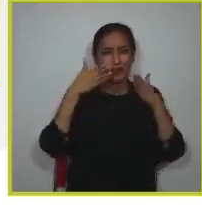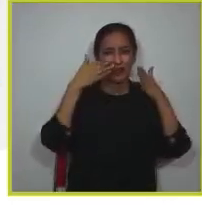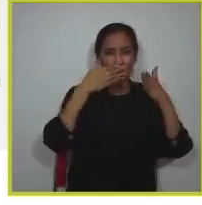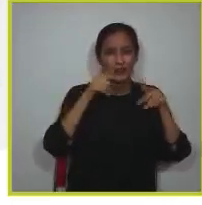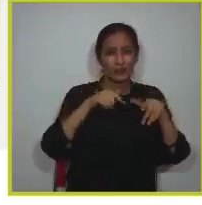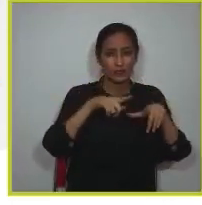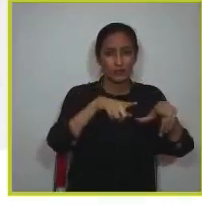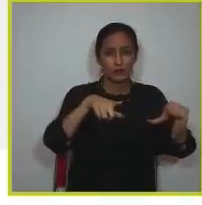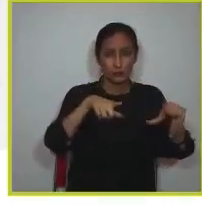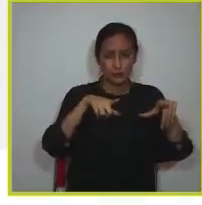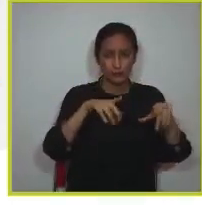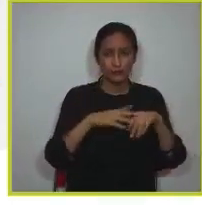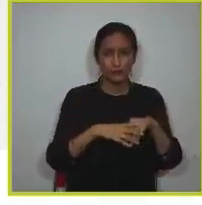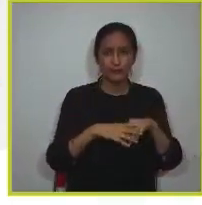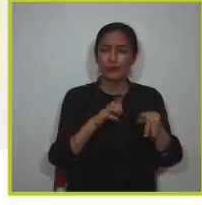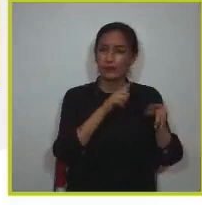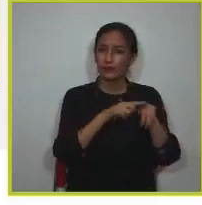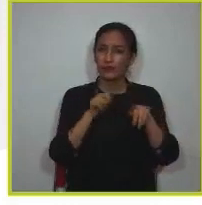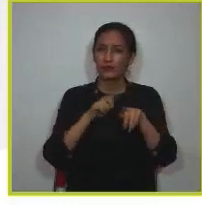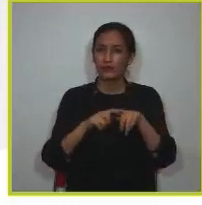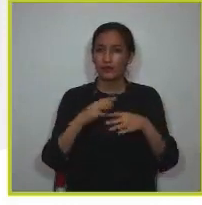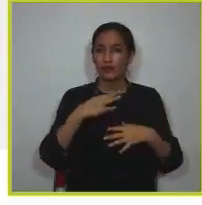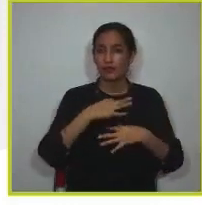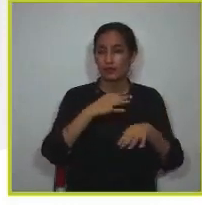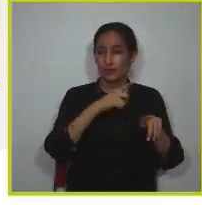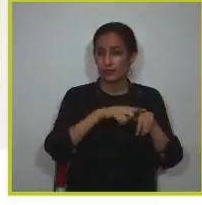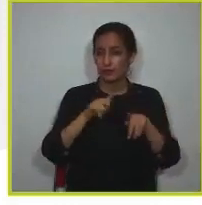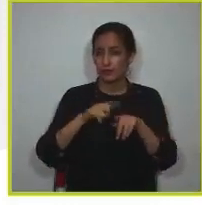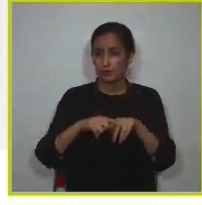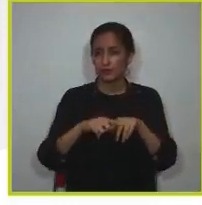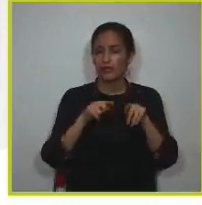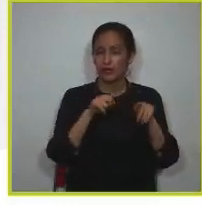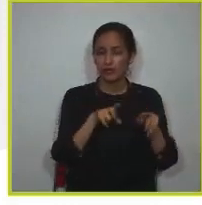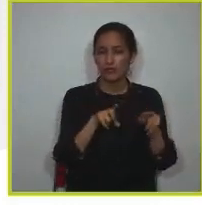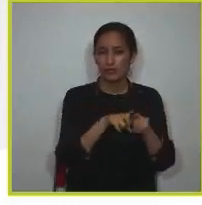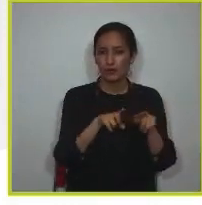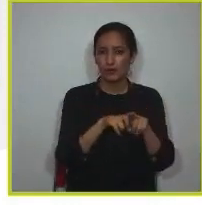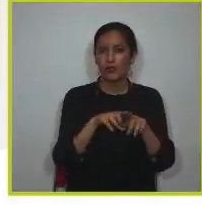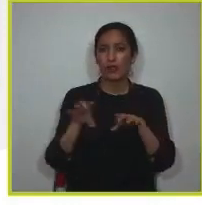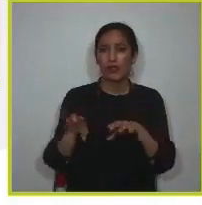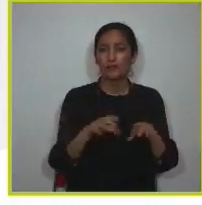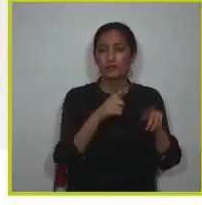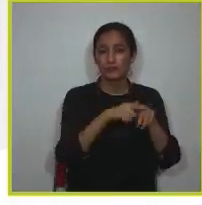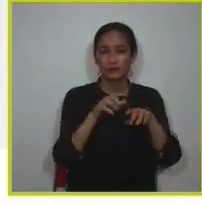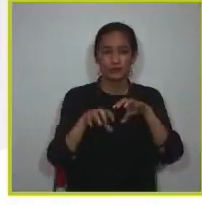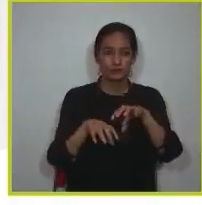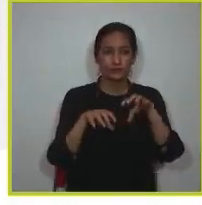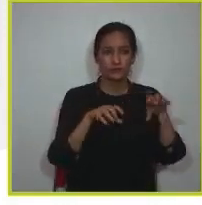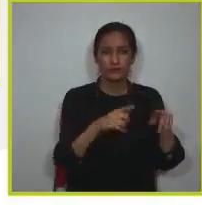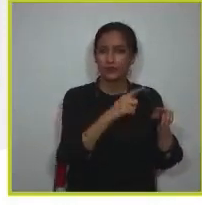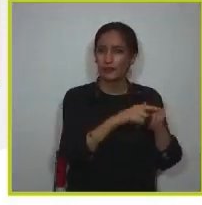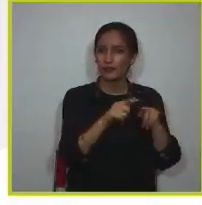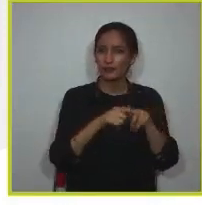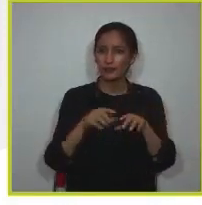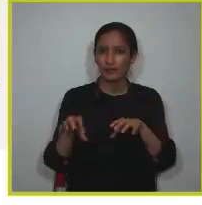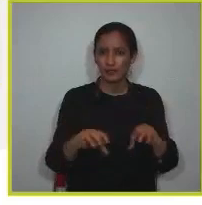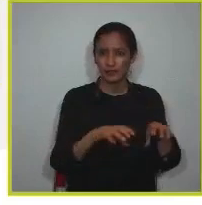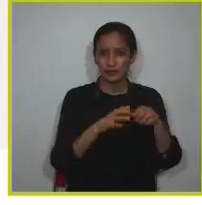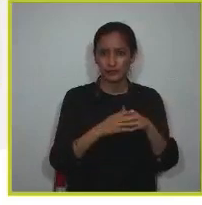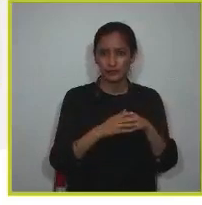en estos territorios los distintos intereses también que hay en juego ahí así como las posiciones de los distintos actores